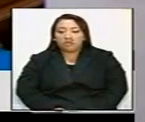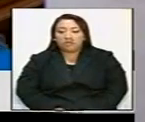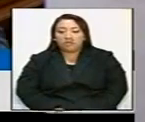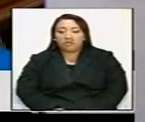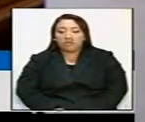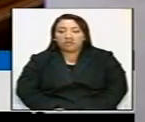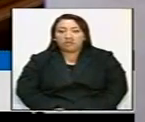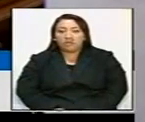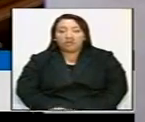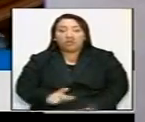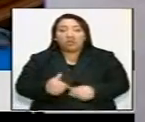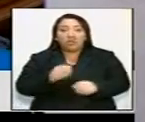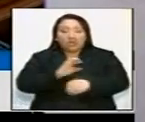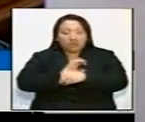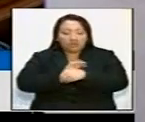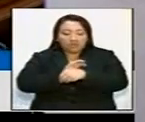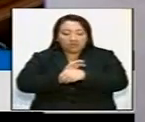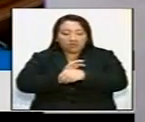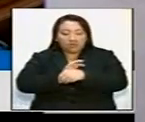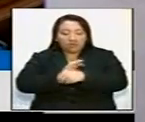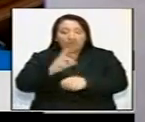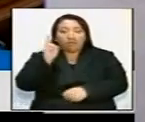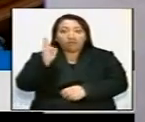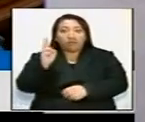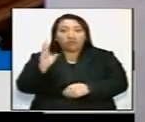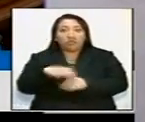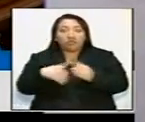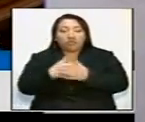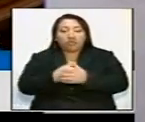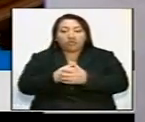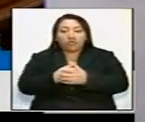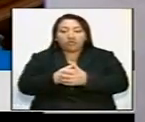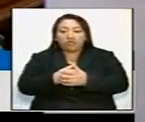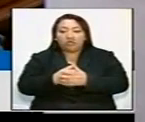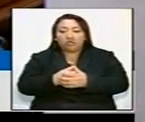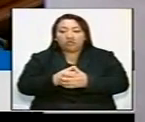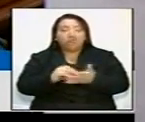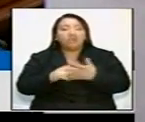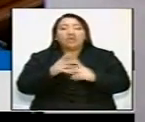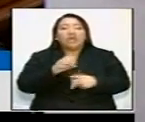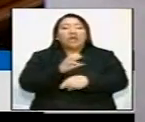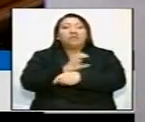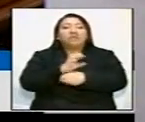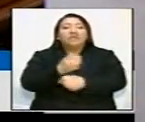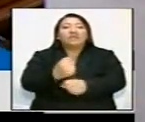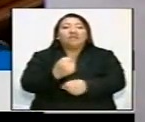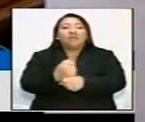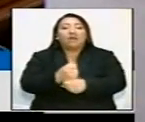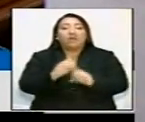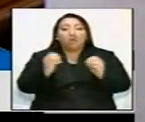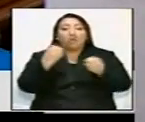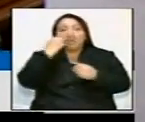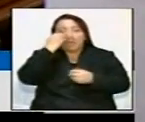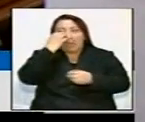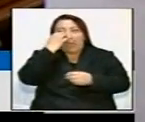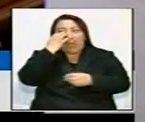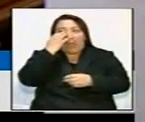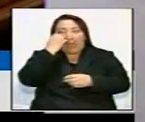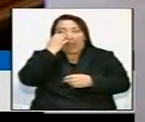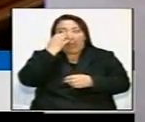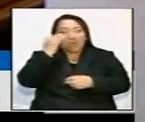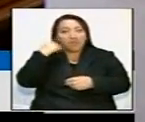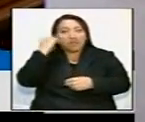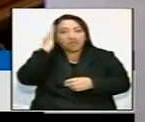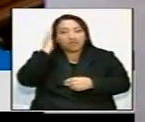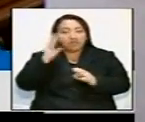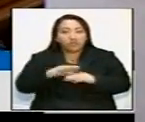la capacitación laboral, el empleo juvenil y las diferentes modalidades que los jóvenes tienen para darle